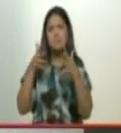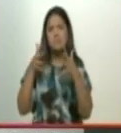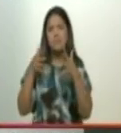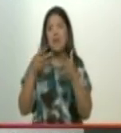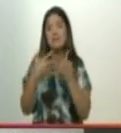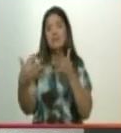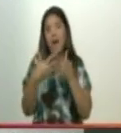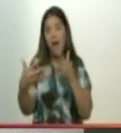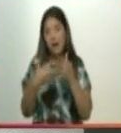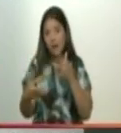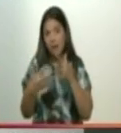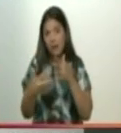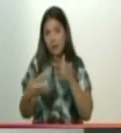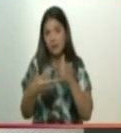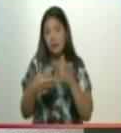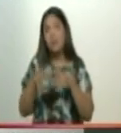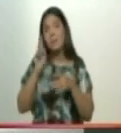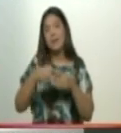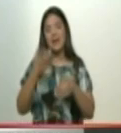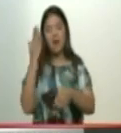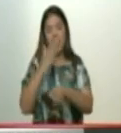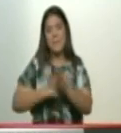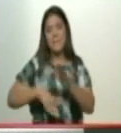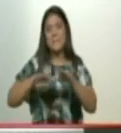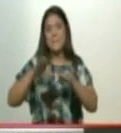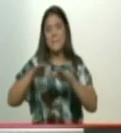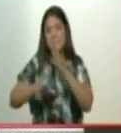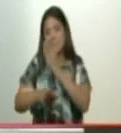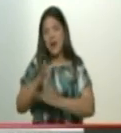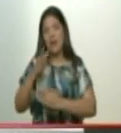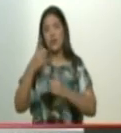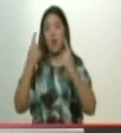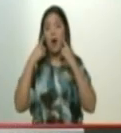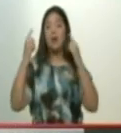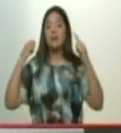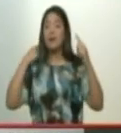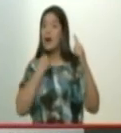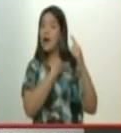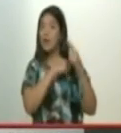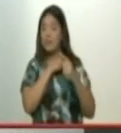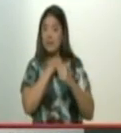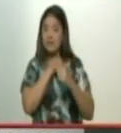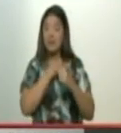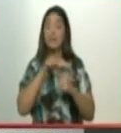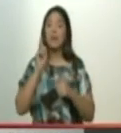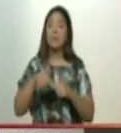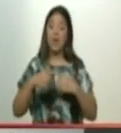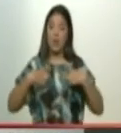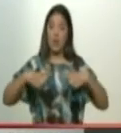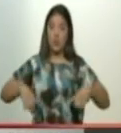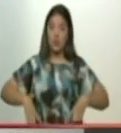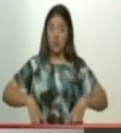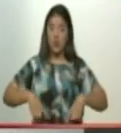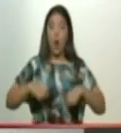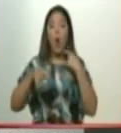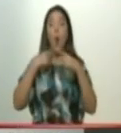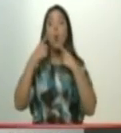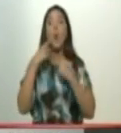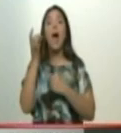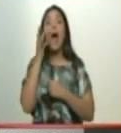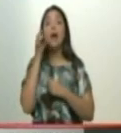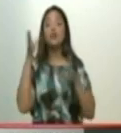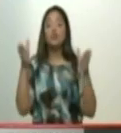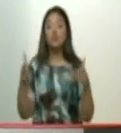sangre, con la cual le cortan los pies, manos, la cabeza, colocan el tronco en una maleta color azul y el resto de las